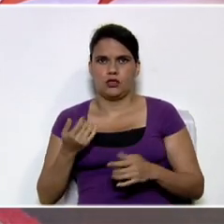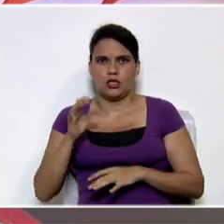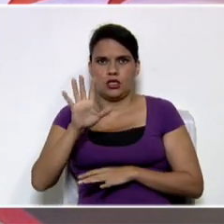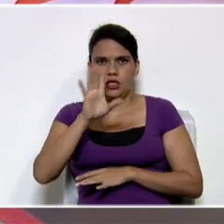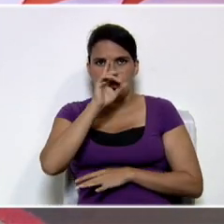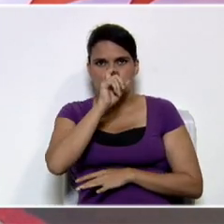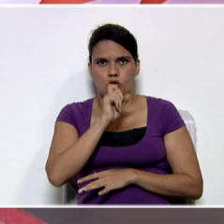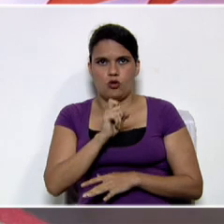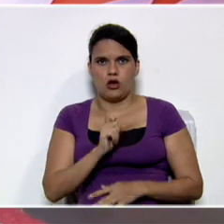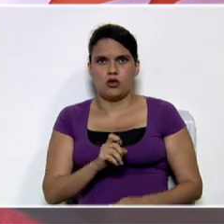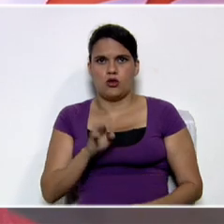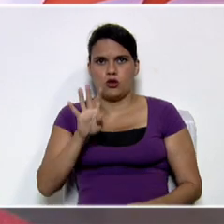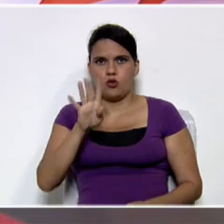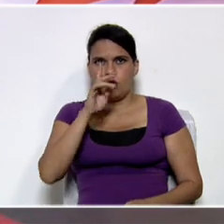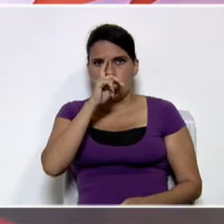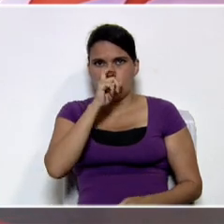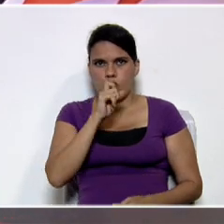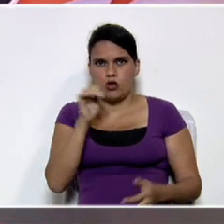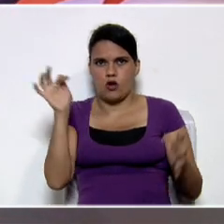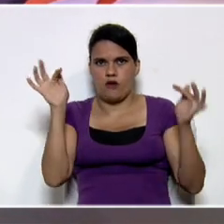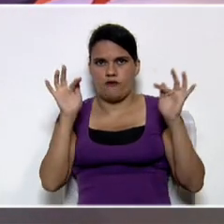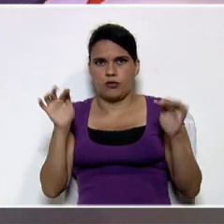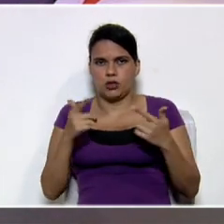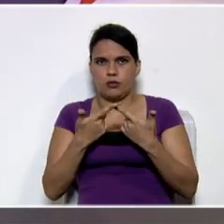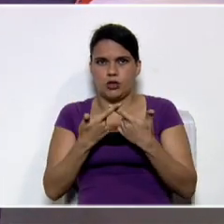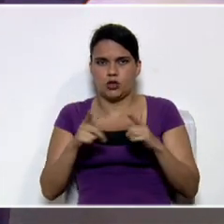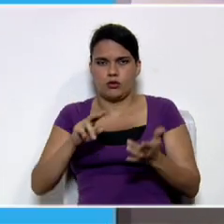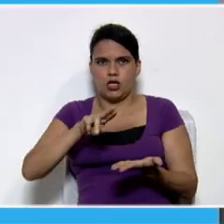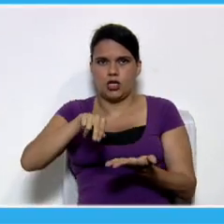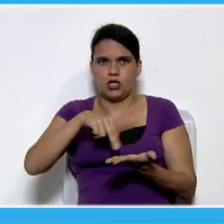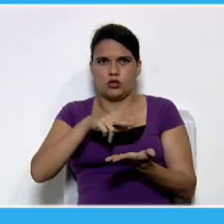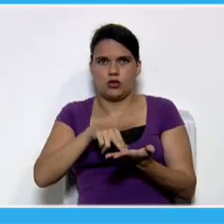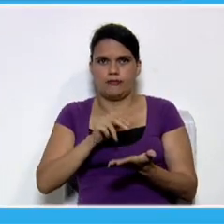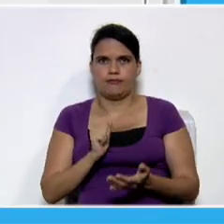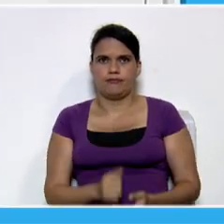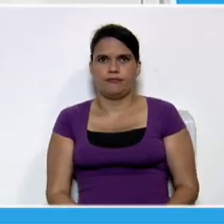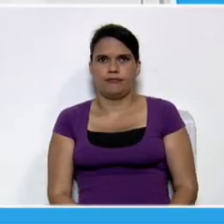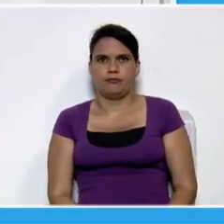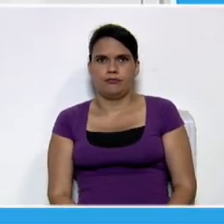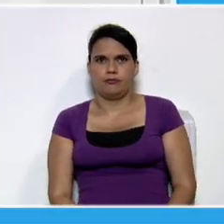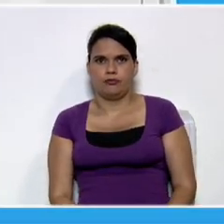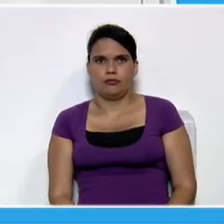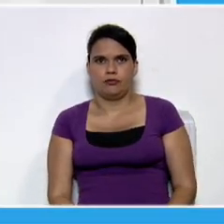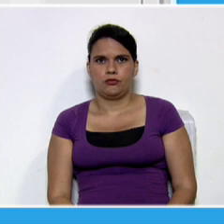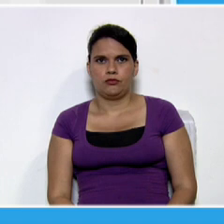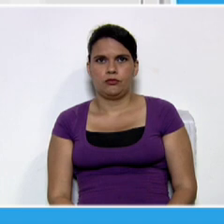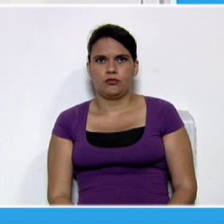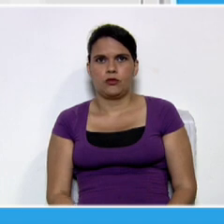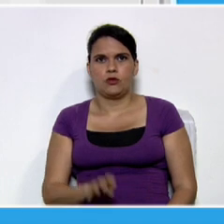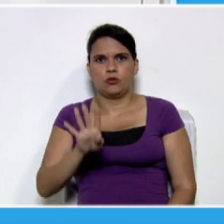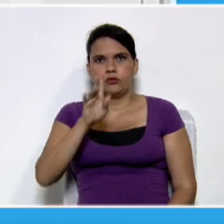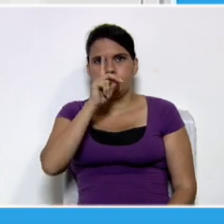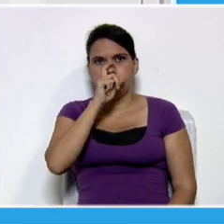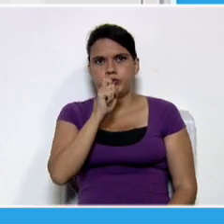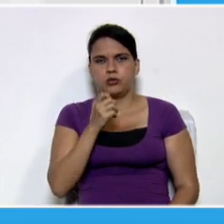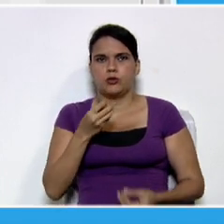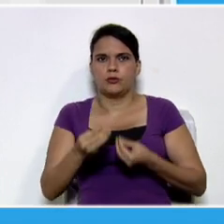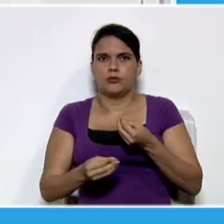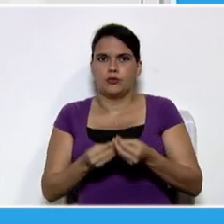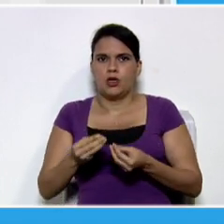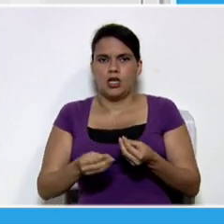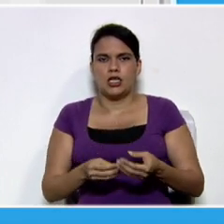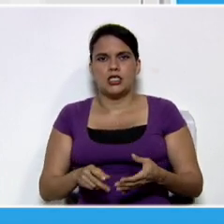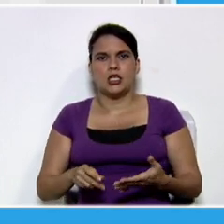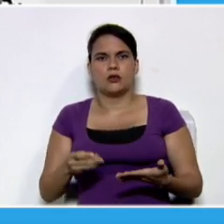quinto año y cuarto año en formación para la soberanía nacional. Ok, para cuarto año vas a elaborar un